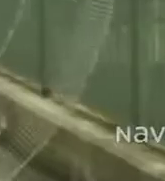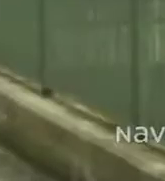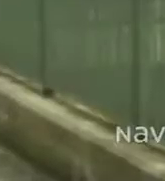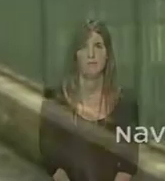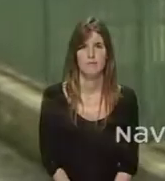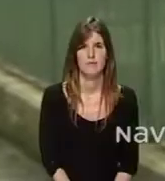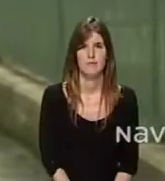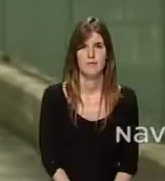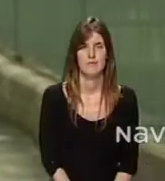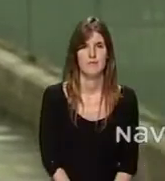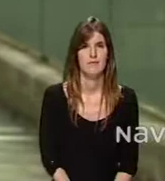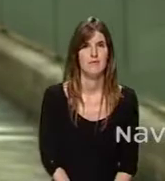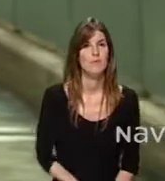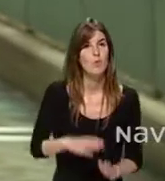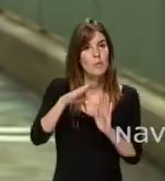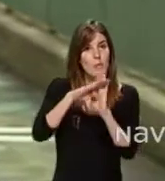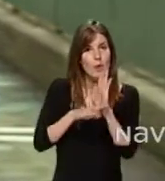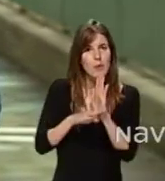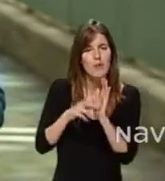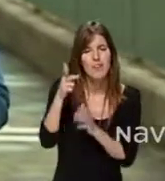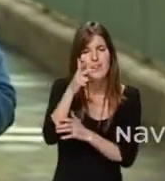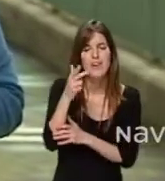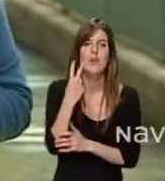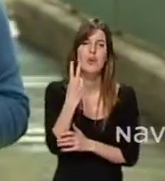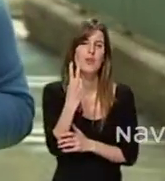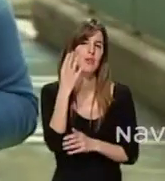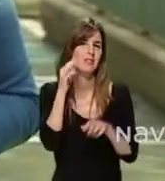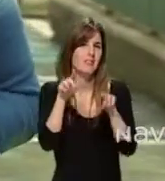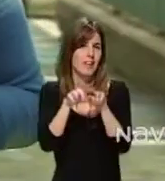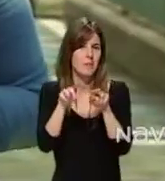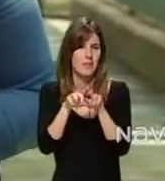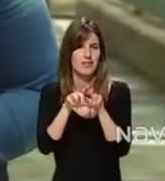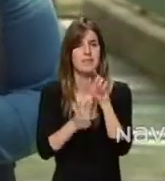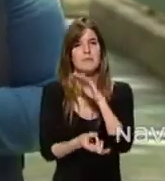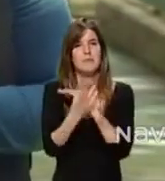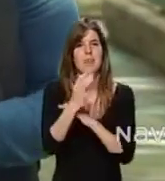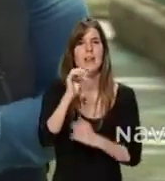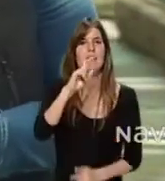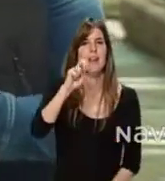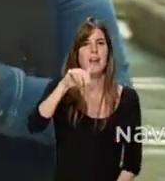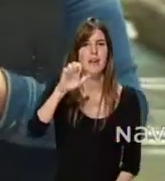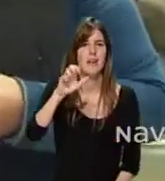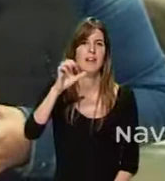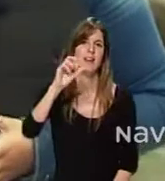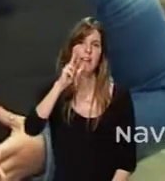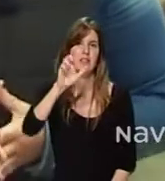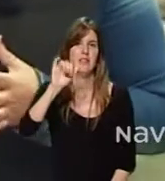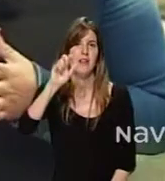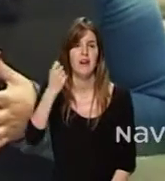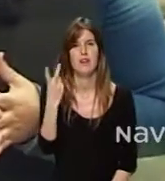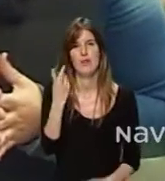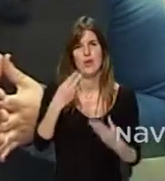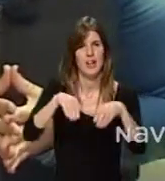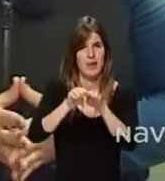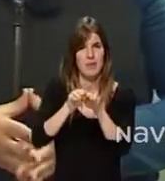Y hoy también queremos conocer a dos hermanas emprendedoras. Son Irene y Sheila Muruzábal. Estas gemelas